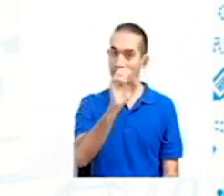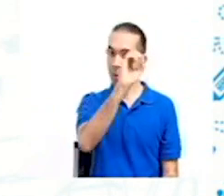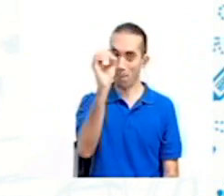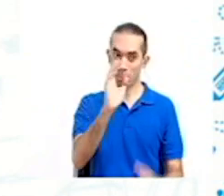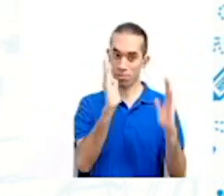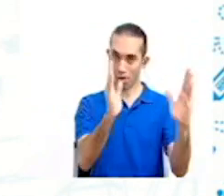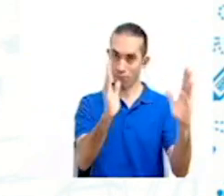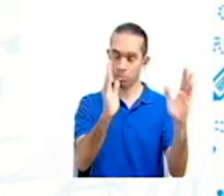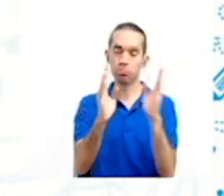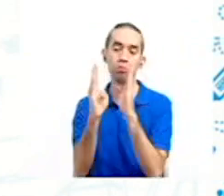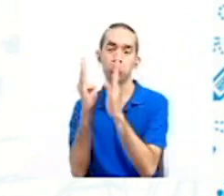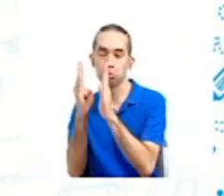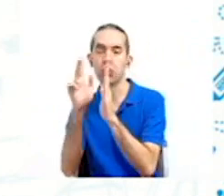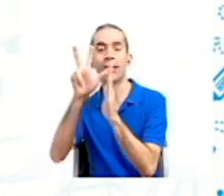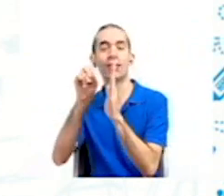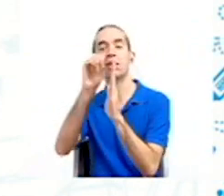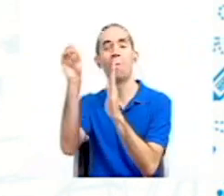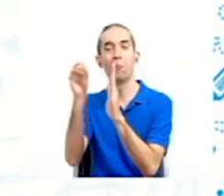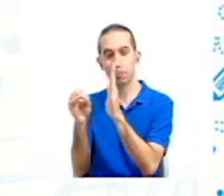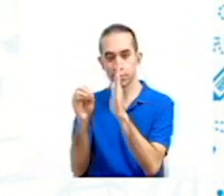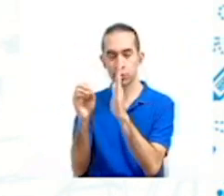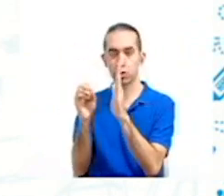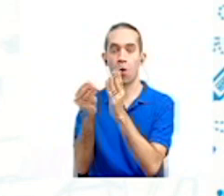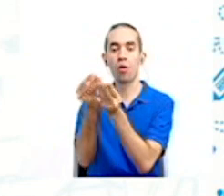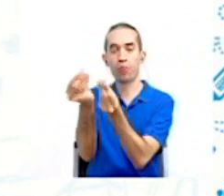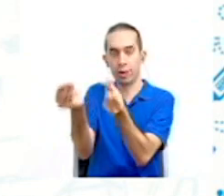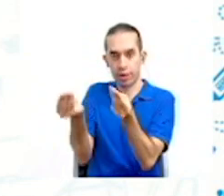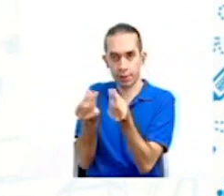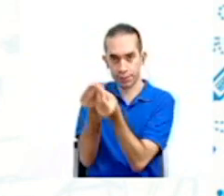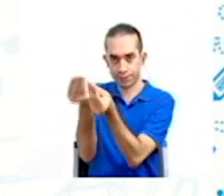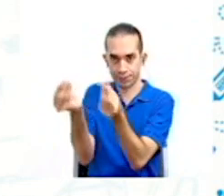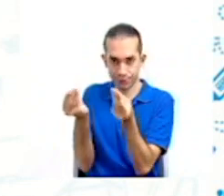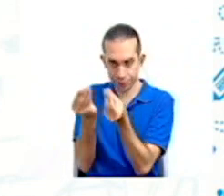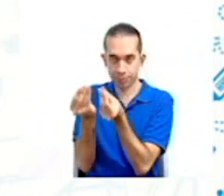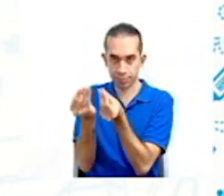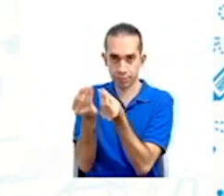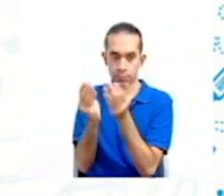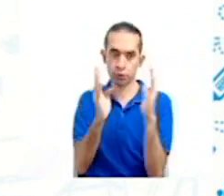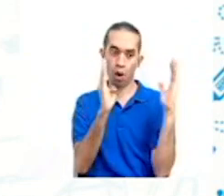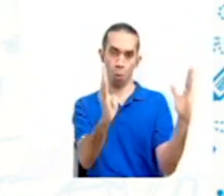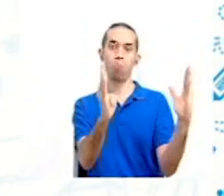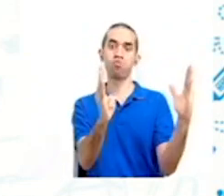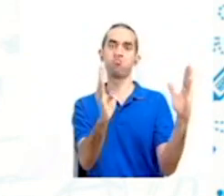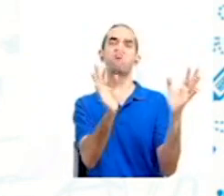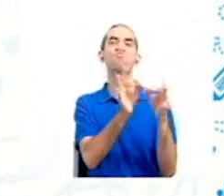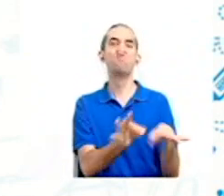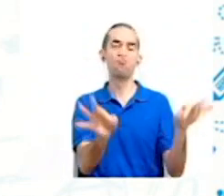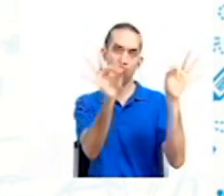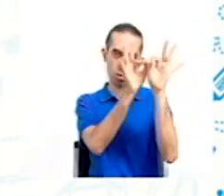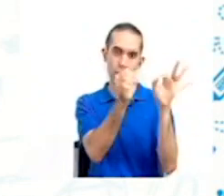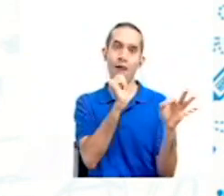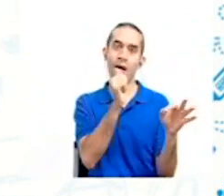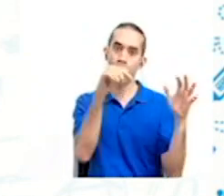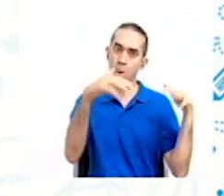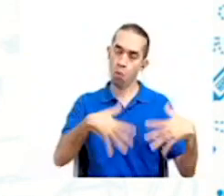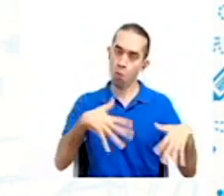un 30% es tierra firme, o sea, ya solo ahí podemos ver la importancia del agua en el